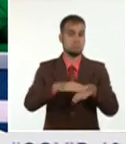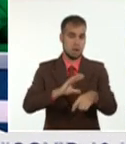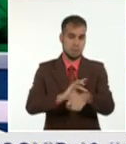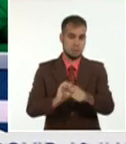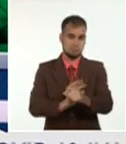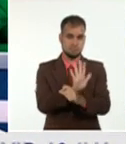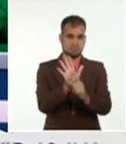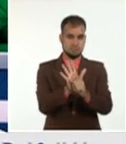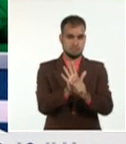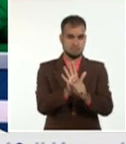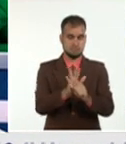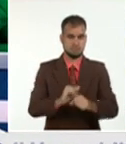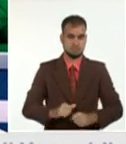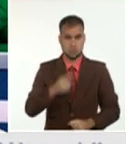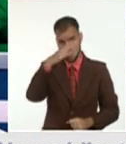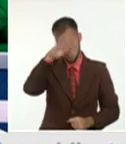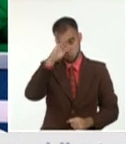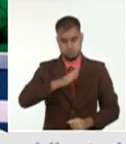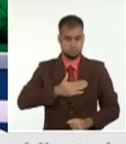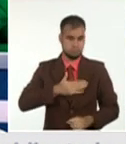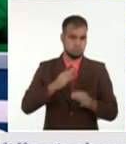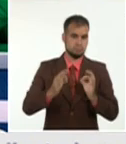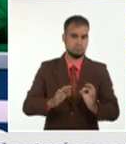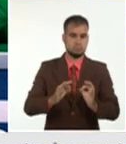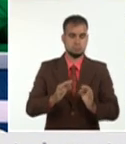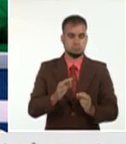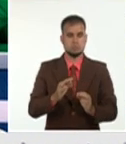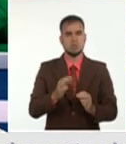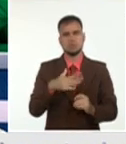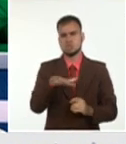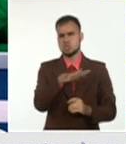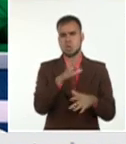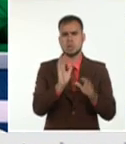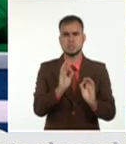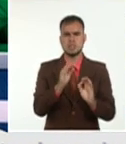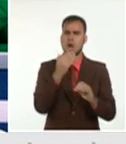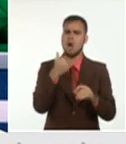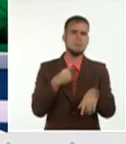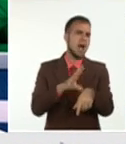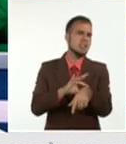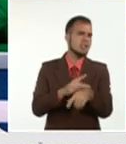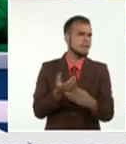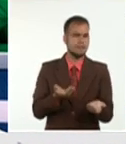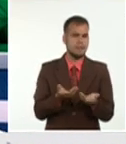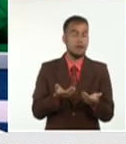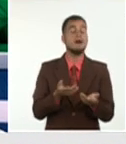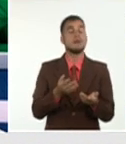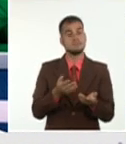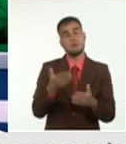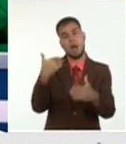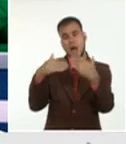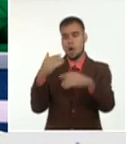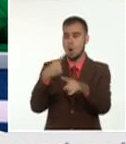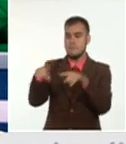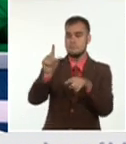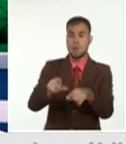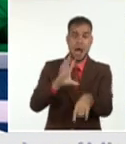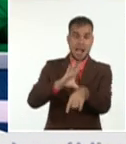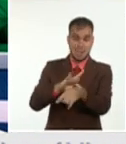país, todos con antecedentes de ser contactos de casos que han sido confirmados ya